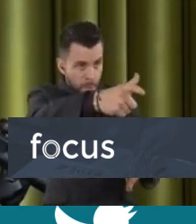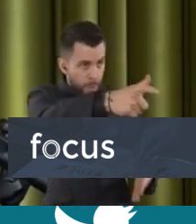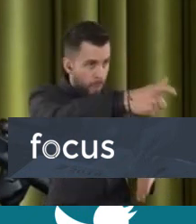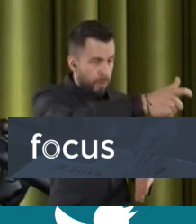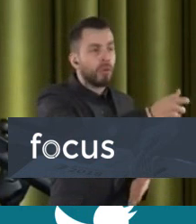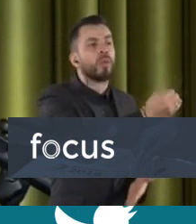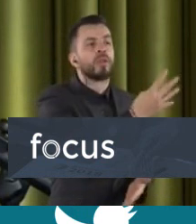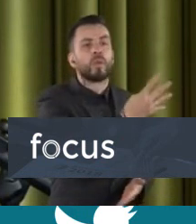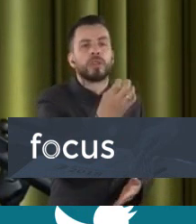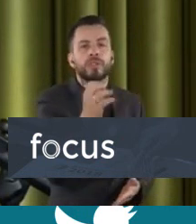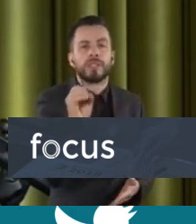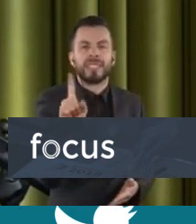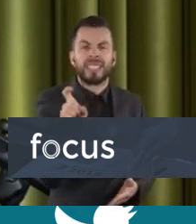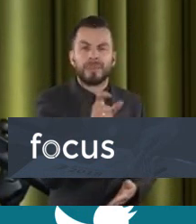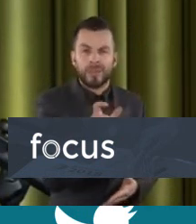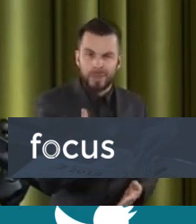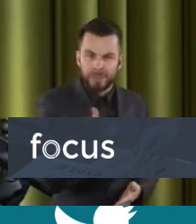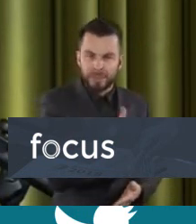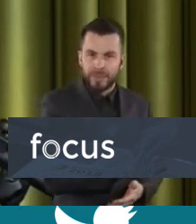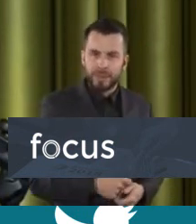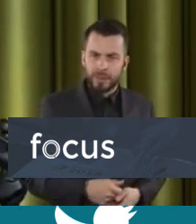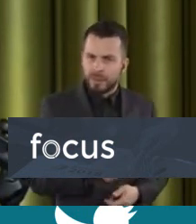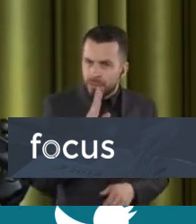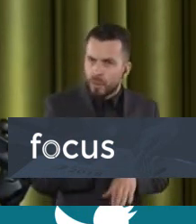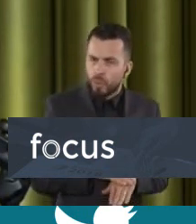406. ¿Y por cuenta de quién?